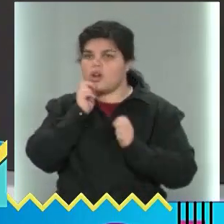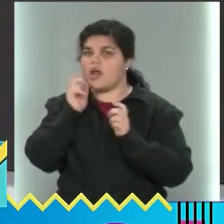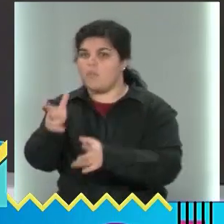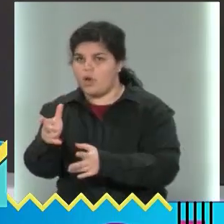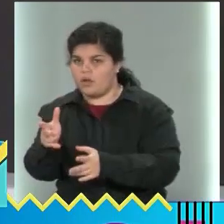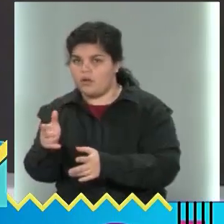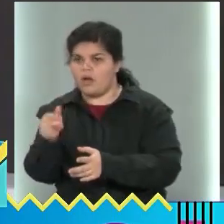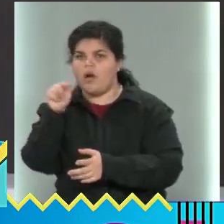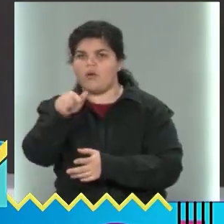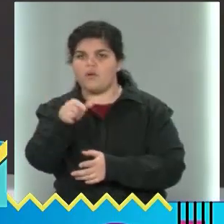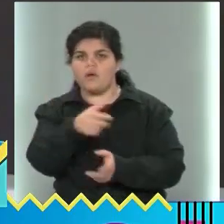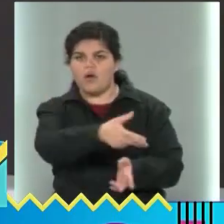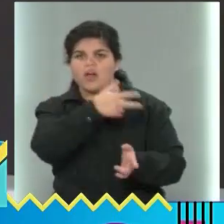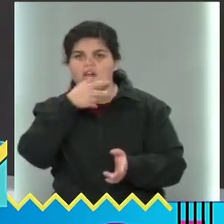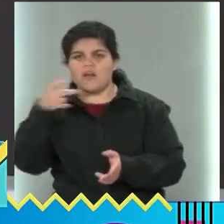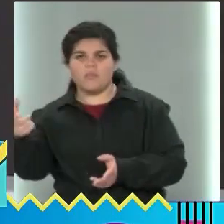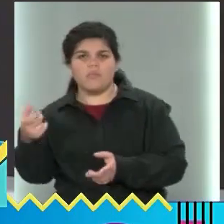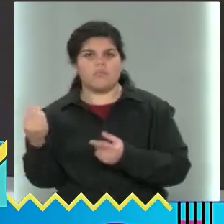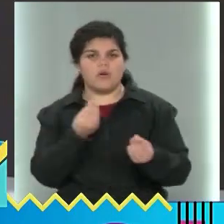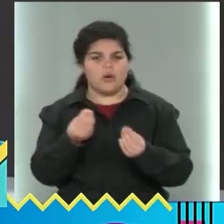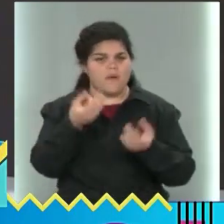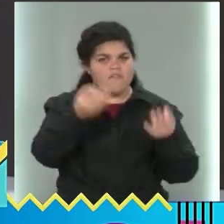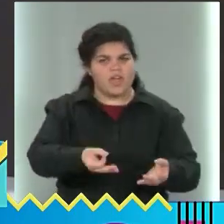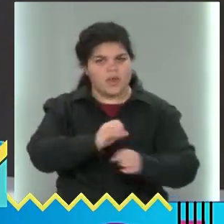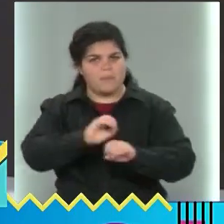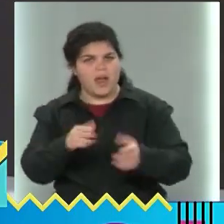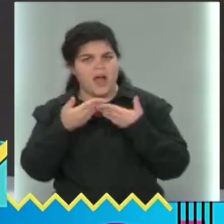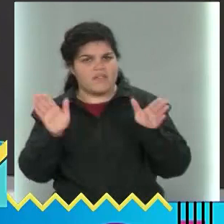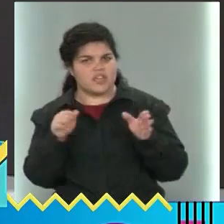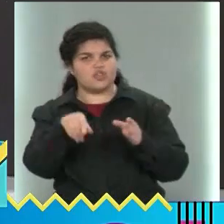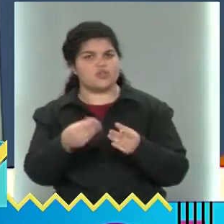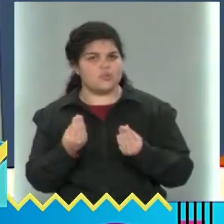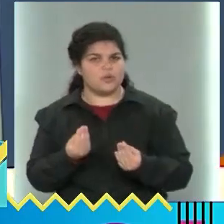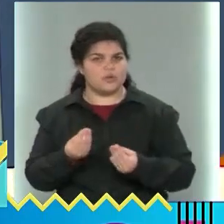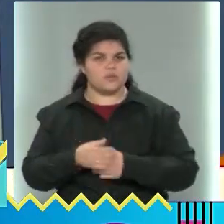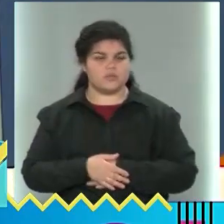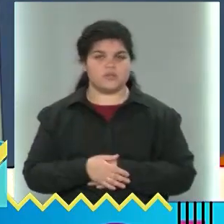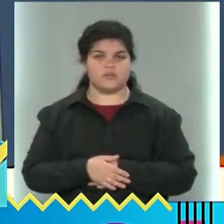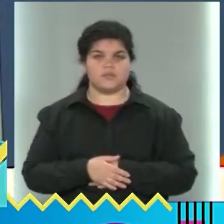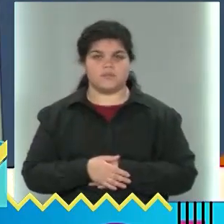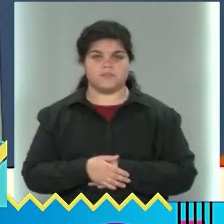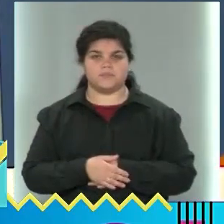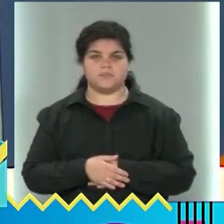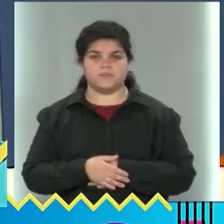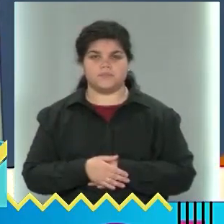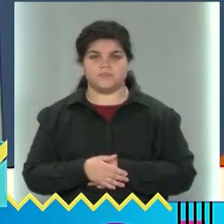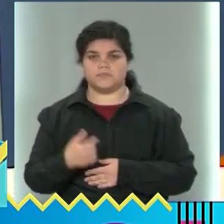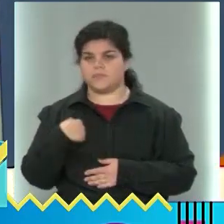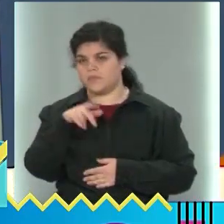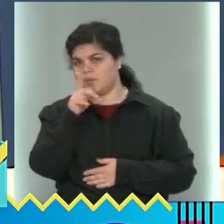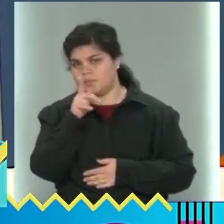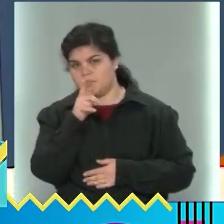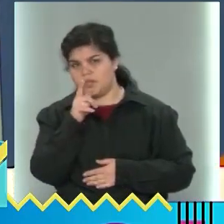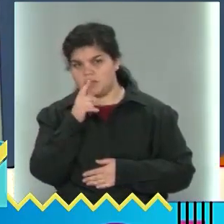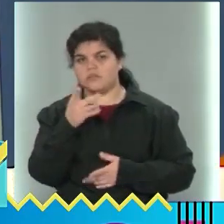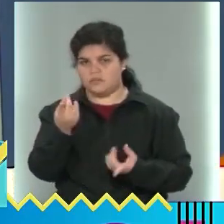Enrique, con respecto a eso? Y si se está haciendo bien o no esa apertura. Yo creo que hay que